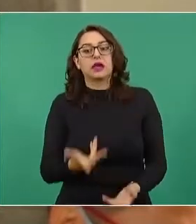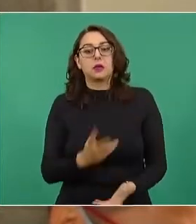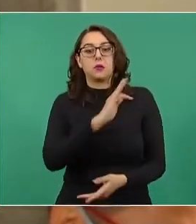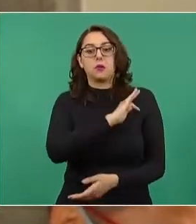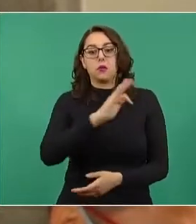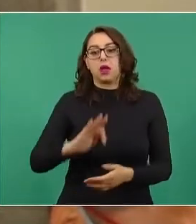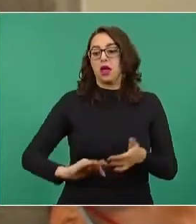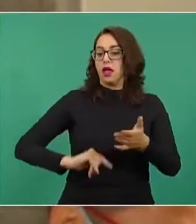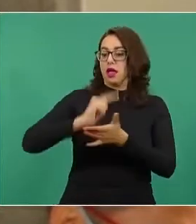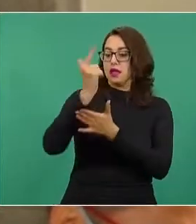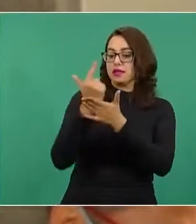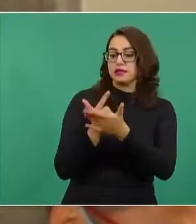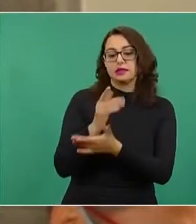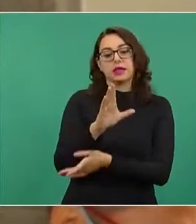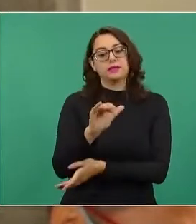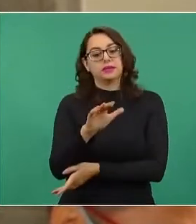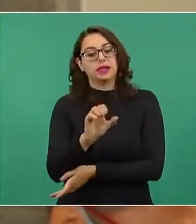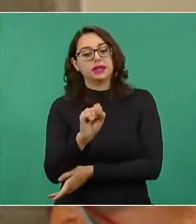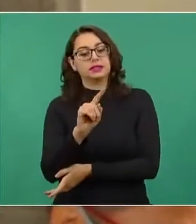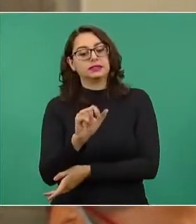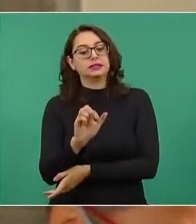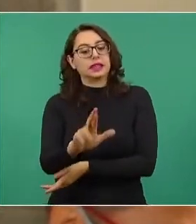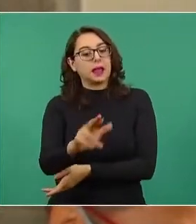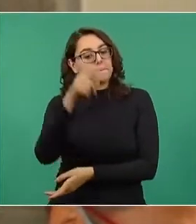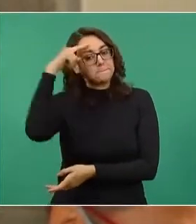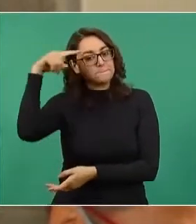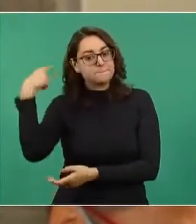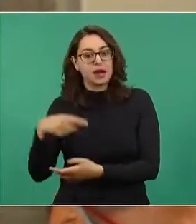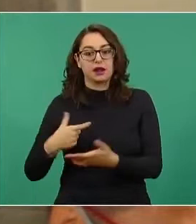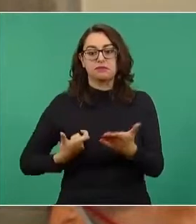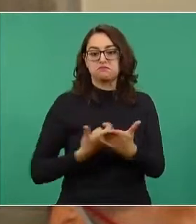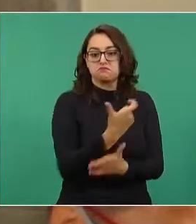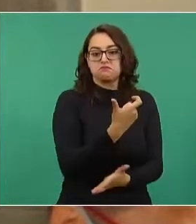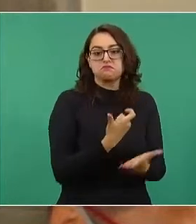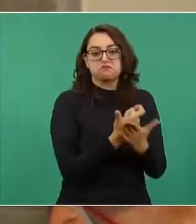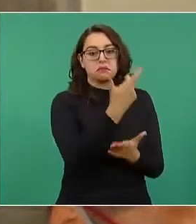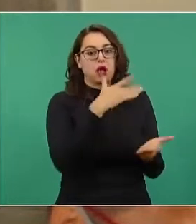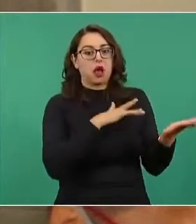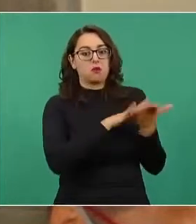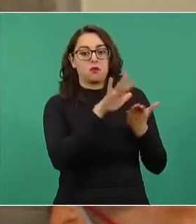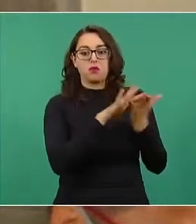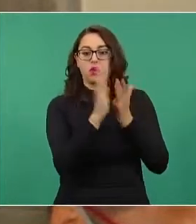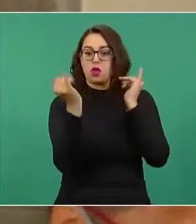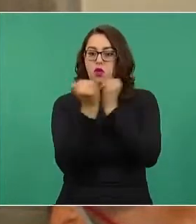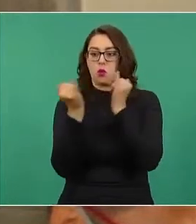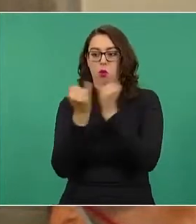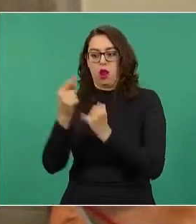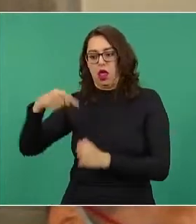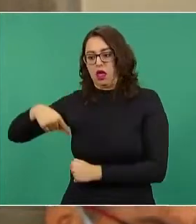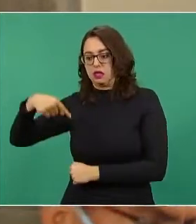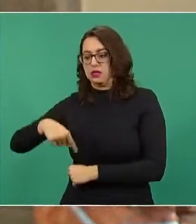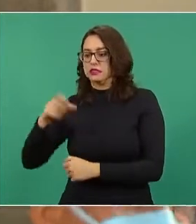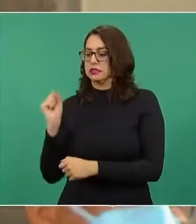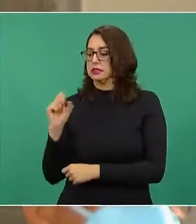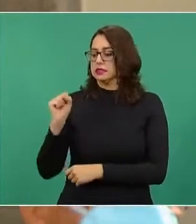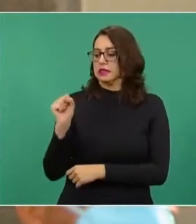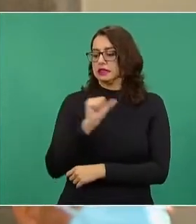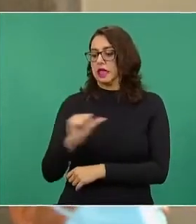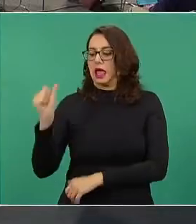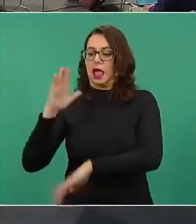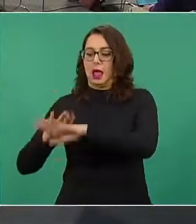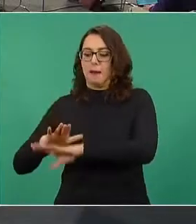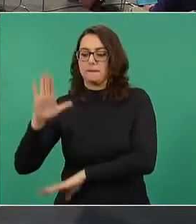de bienestar, para que tuvieran un apoyo como los que viven aquí en México, de los de 60 y más, porque lo